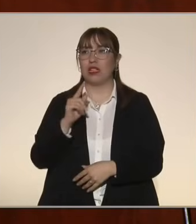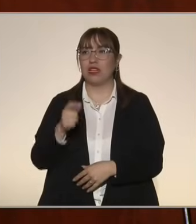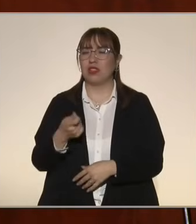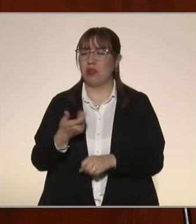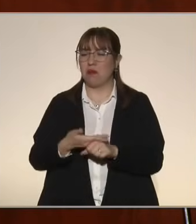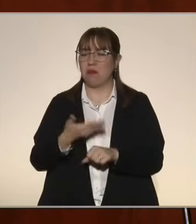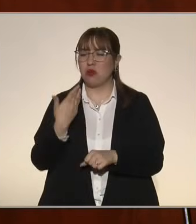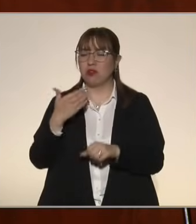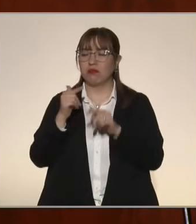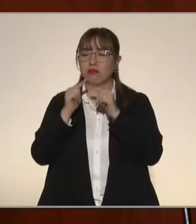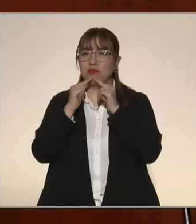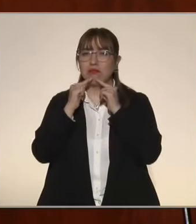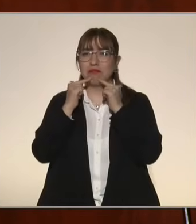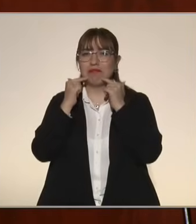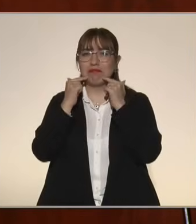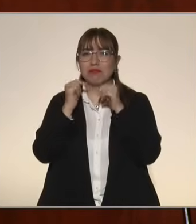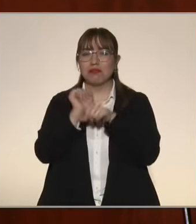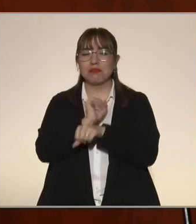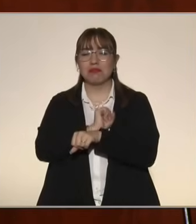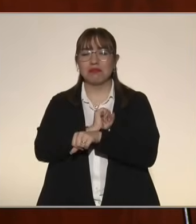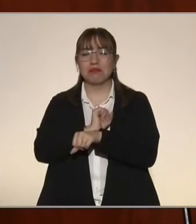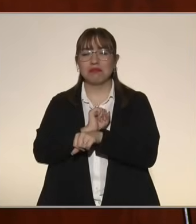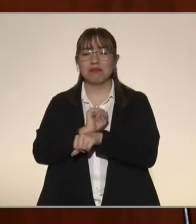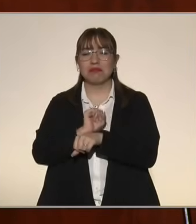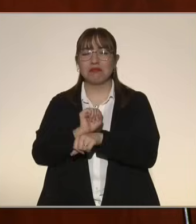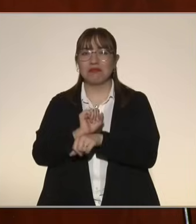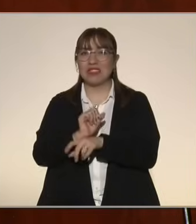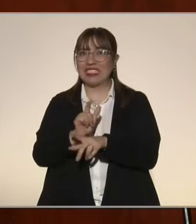sutil. No es esa carcajada, no es esa